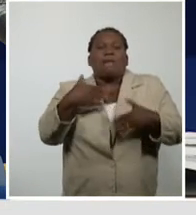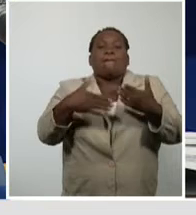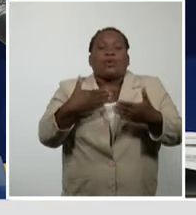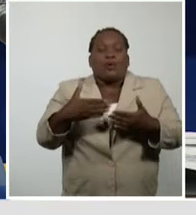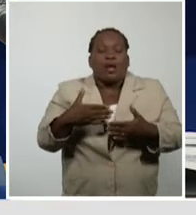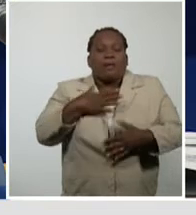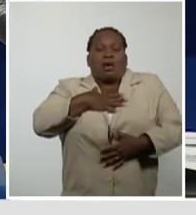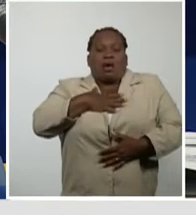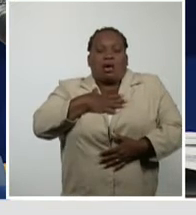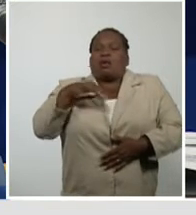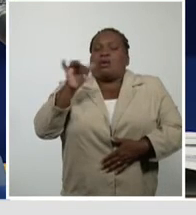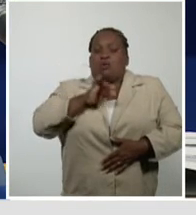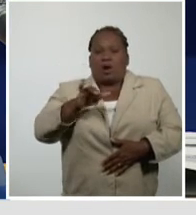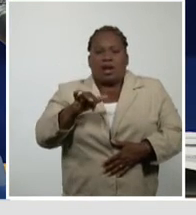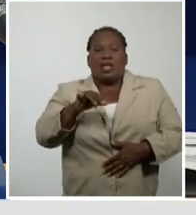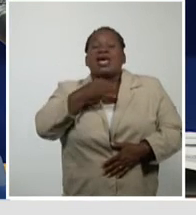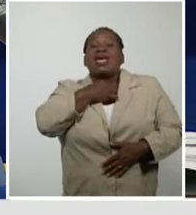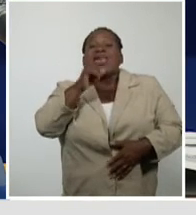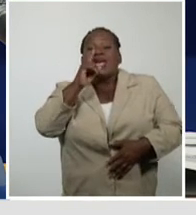un comportamiento endémico.